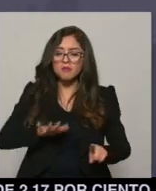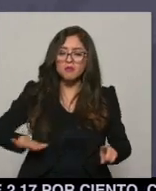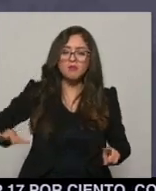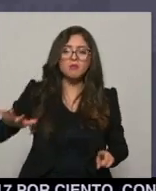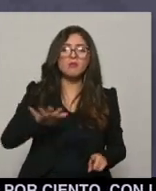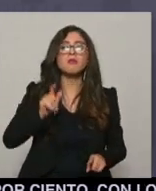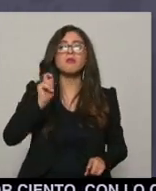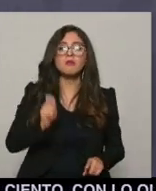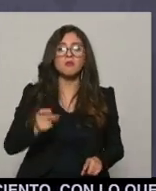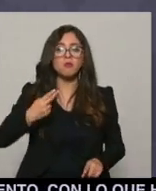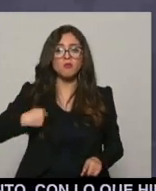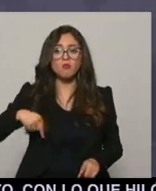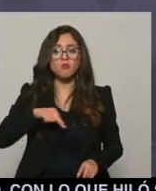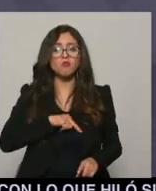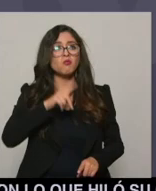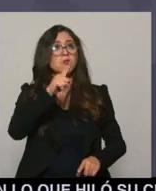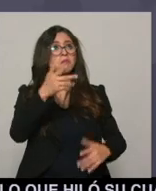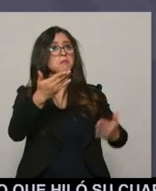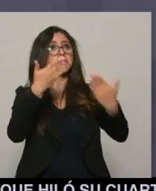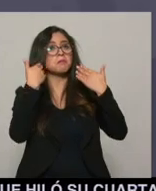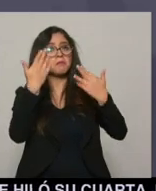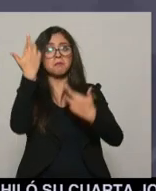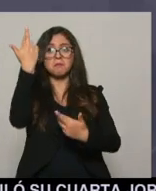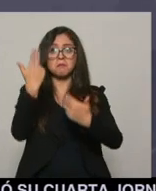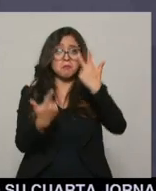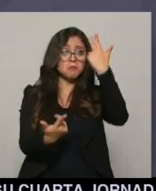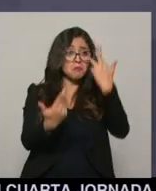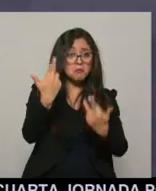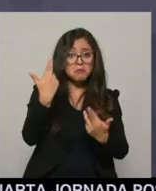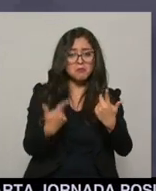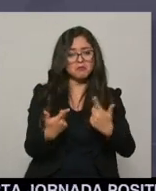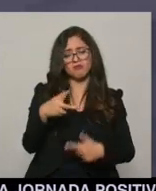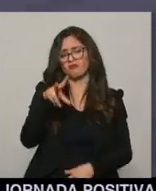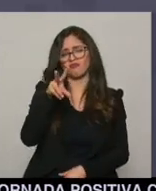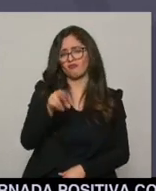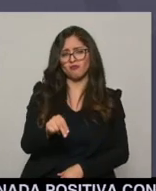no estamos avalando la destrucción, pero sí queremos